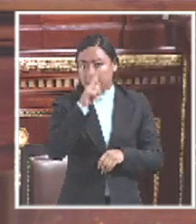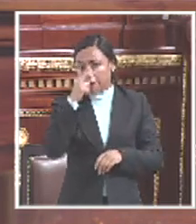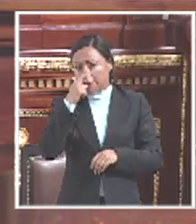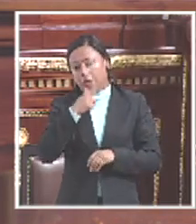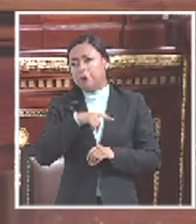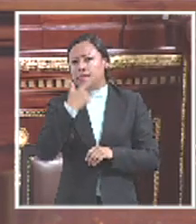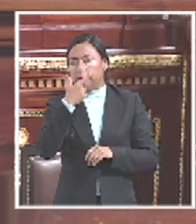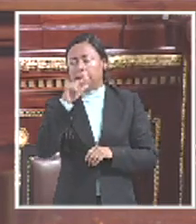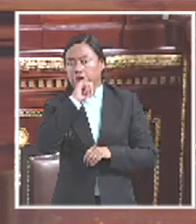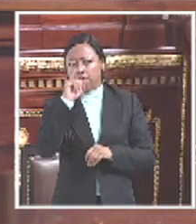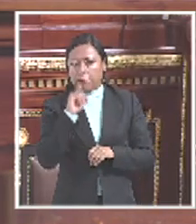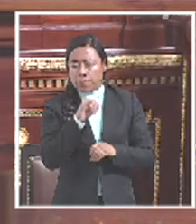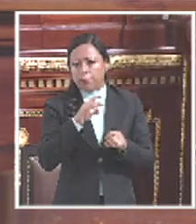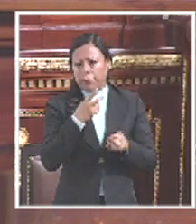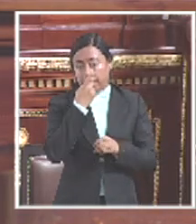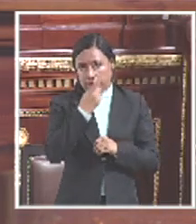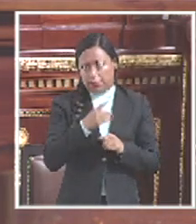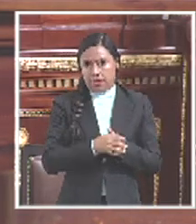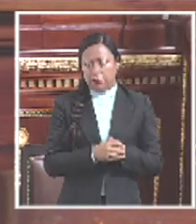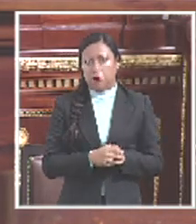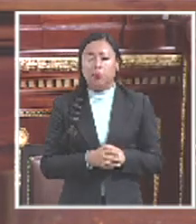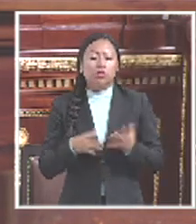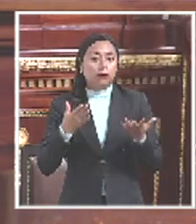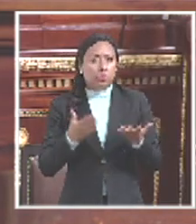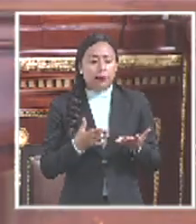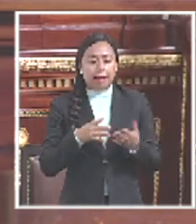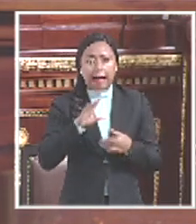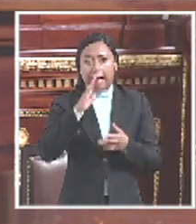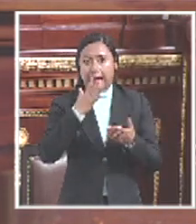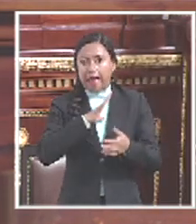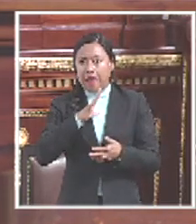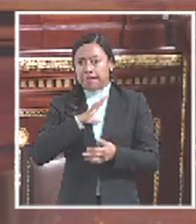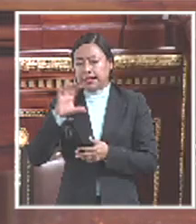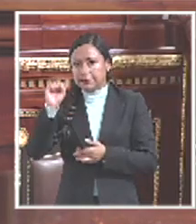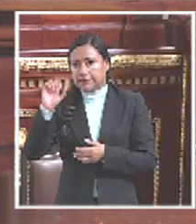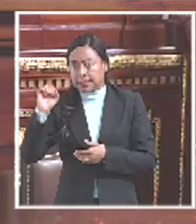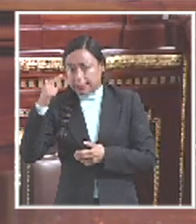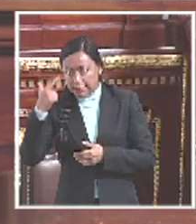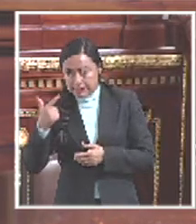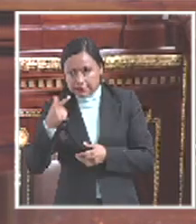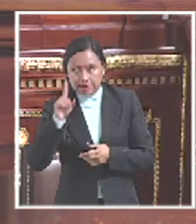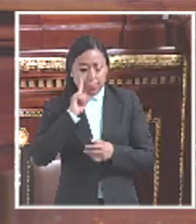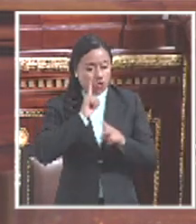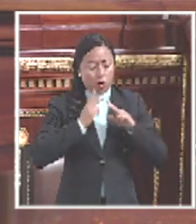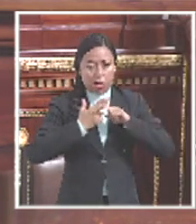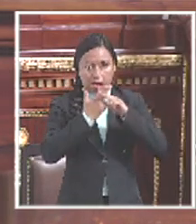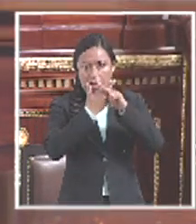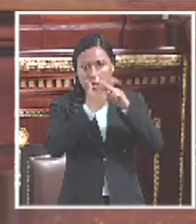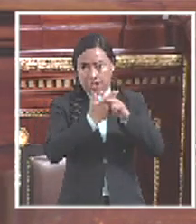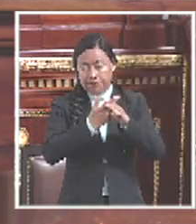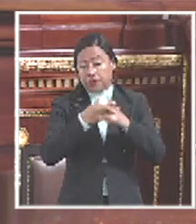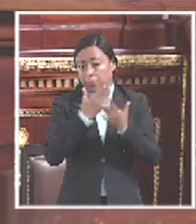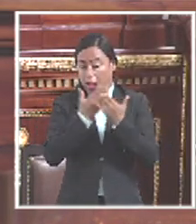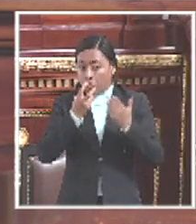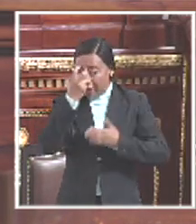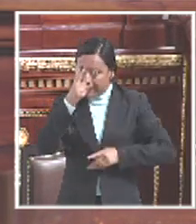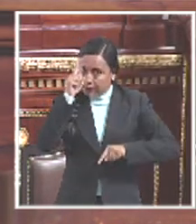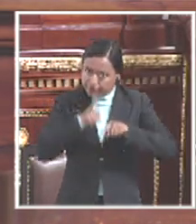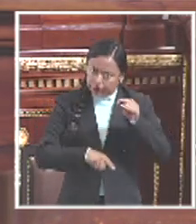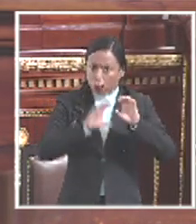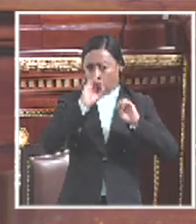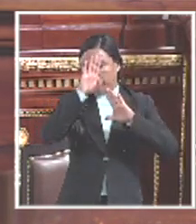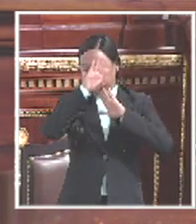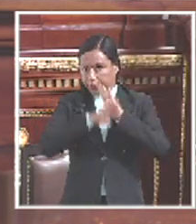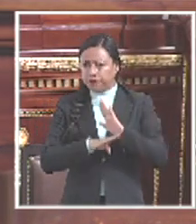de 67 feminicidios en la ciudad. Con la finalidad de combatir y erradicar el feminicidio, el gobierno